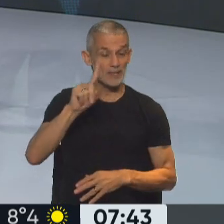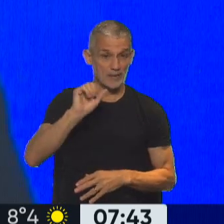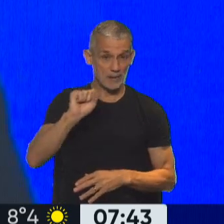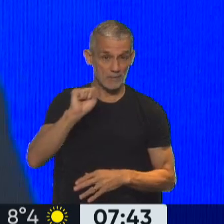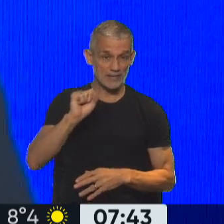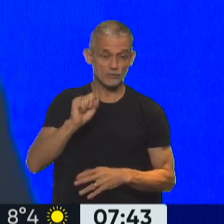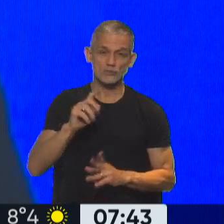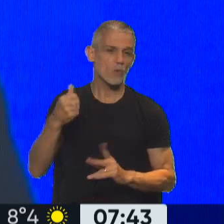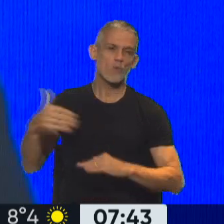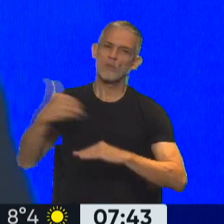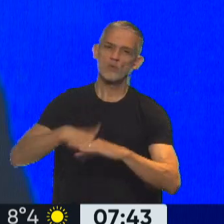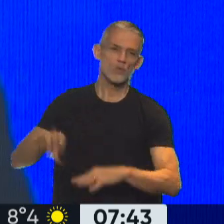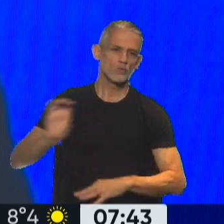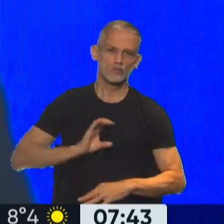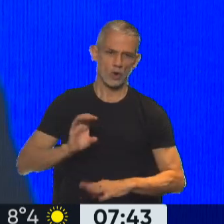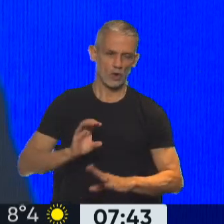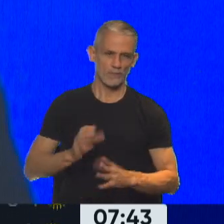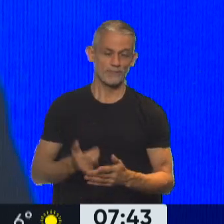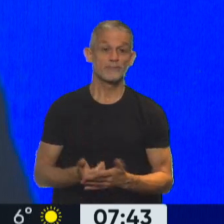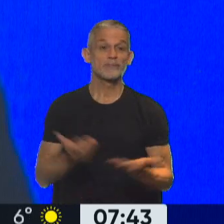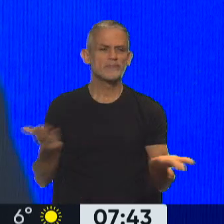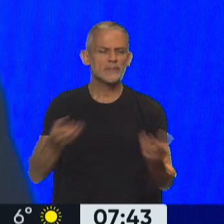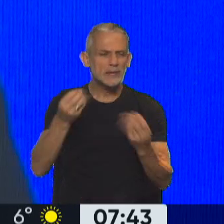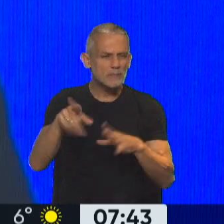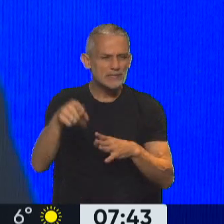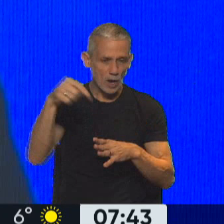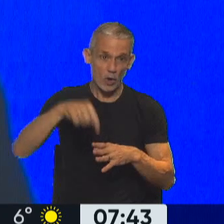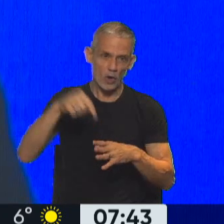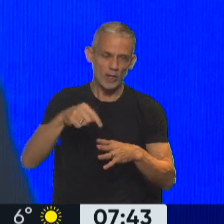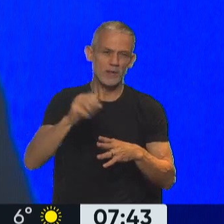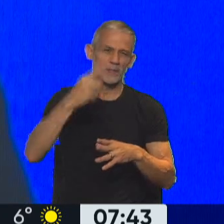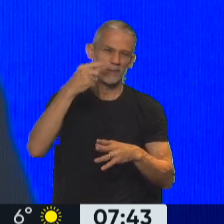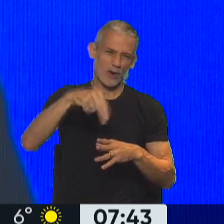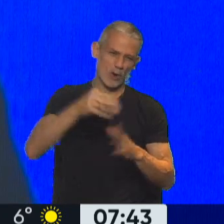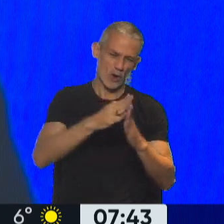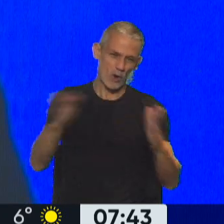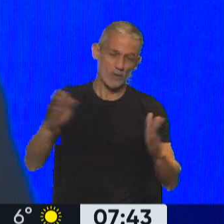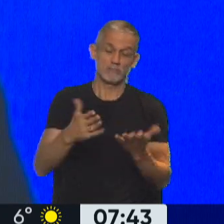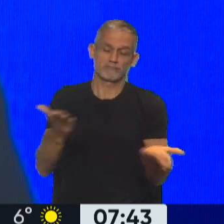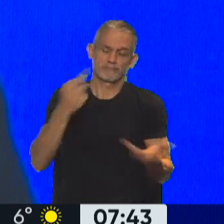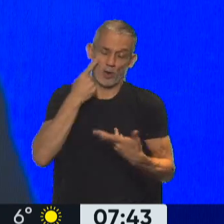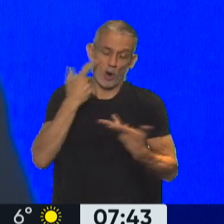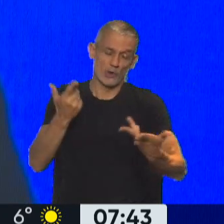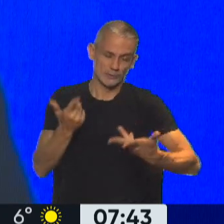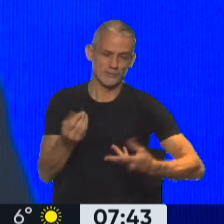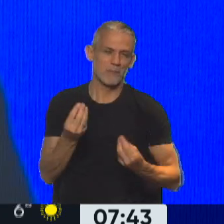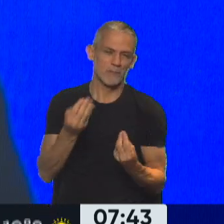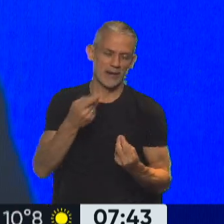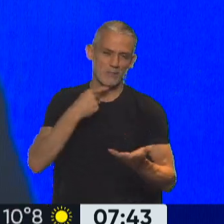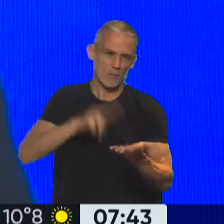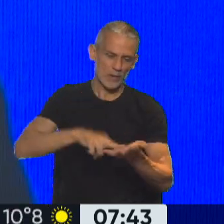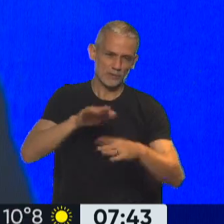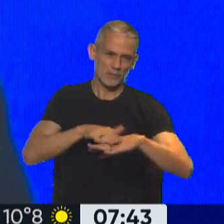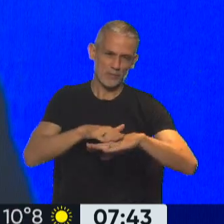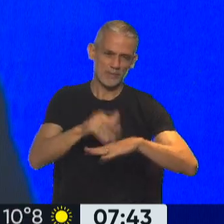en bruto. Esto comienza a regir a partir de hoy. El objetivo es claro, es el conocido, es por el cual se cambia el piso